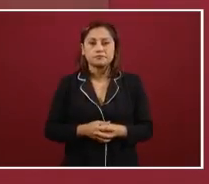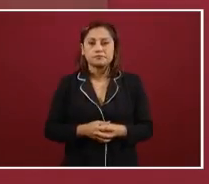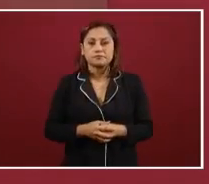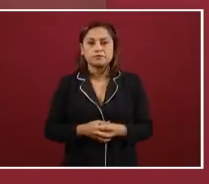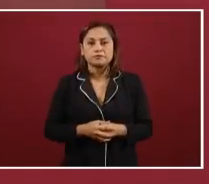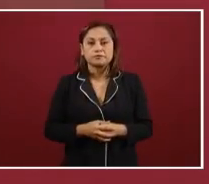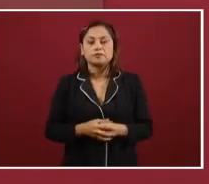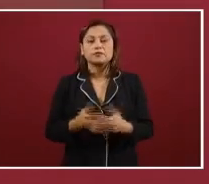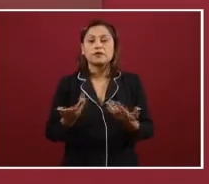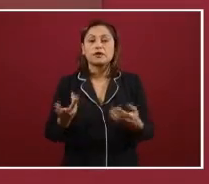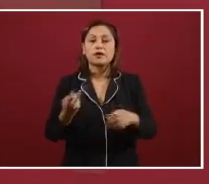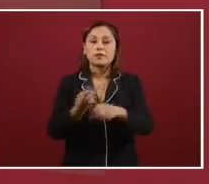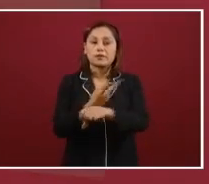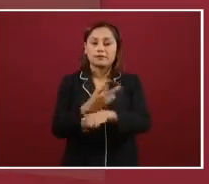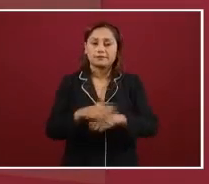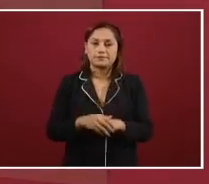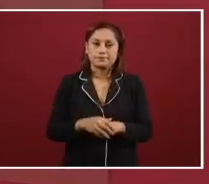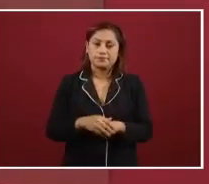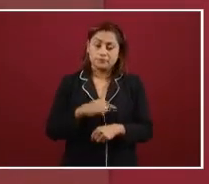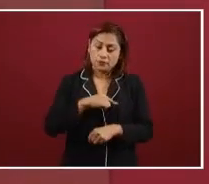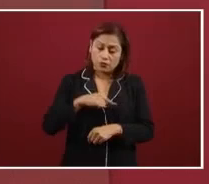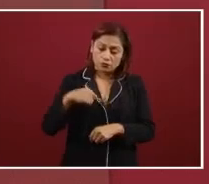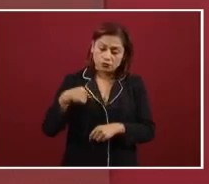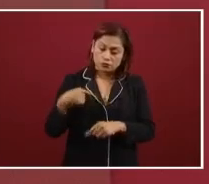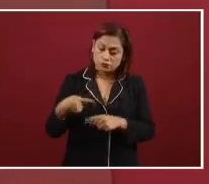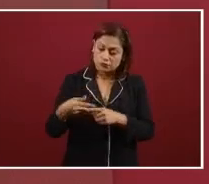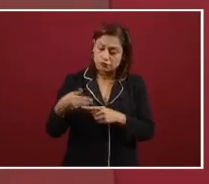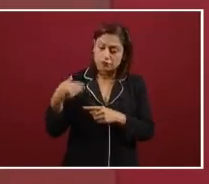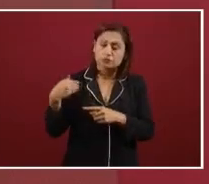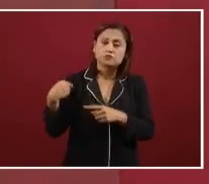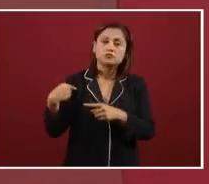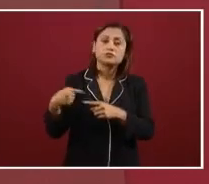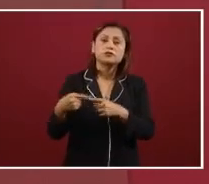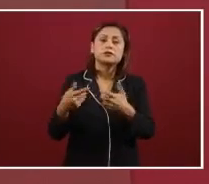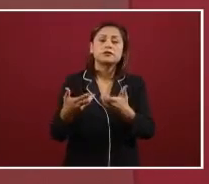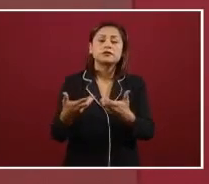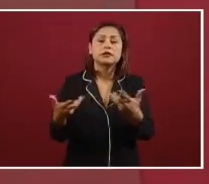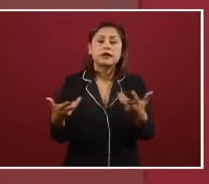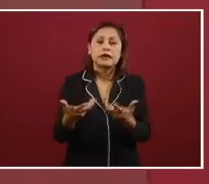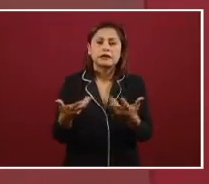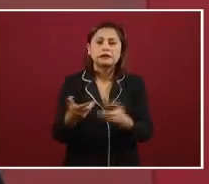Lo que hicimos fue poner orden.